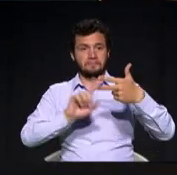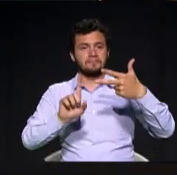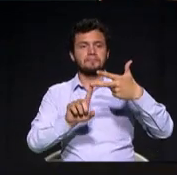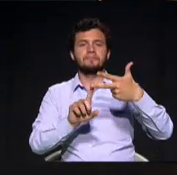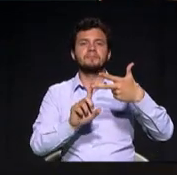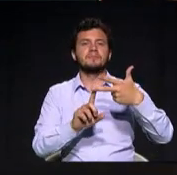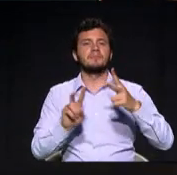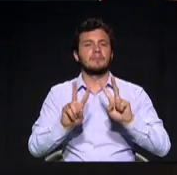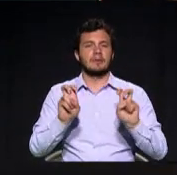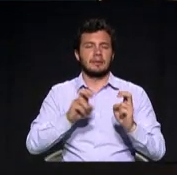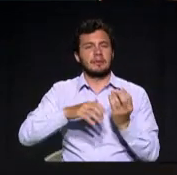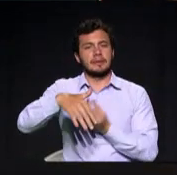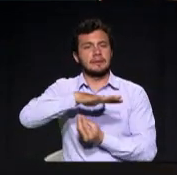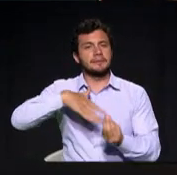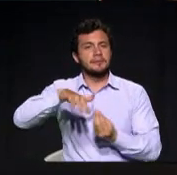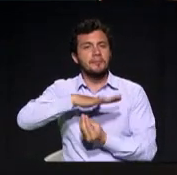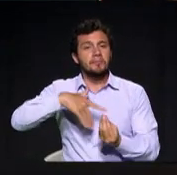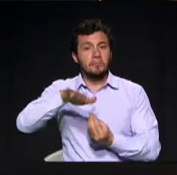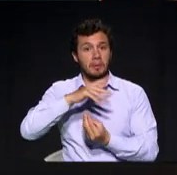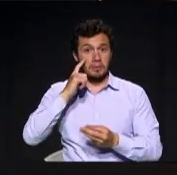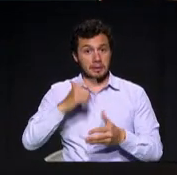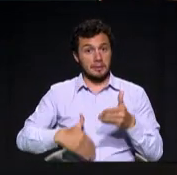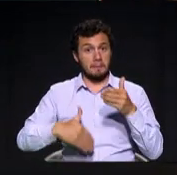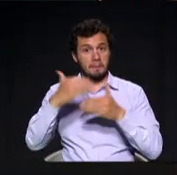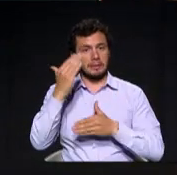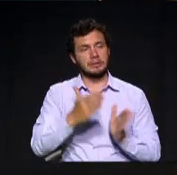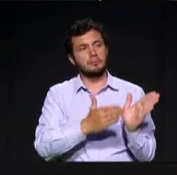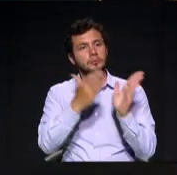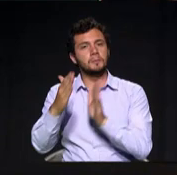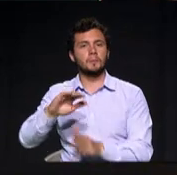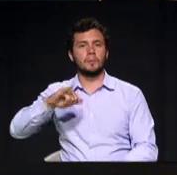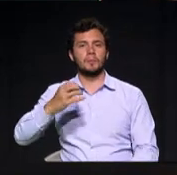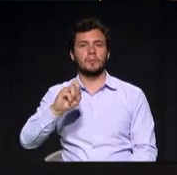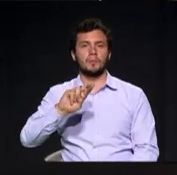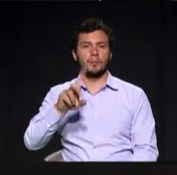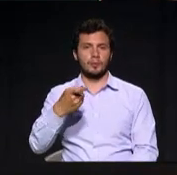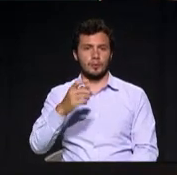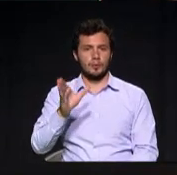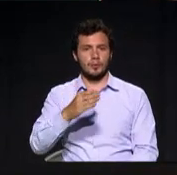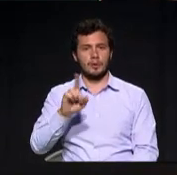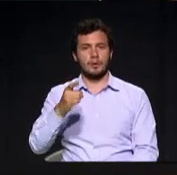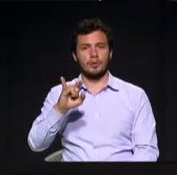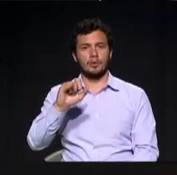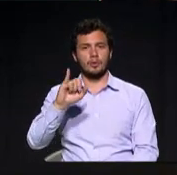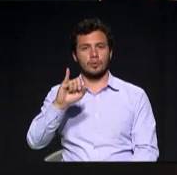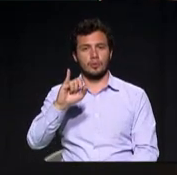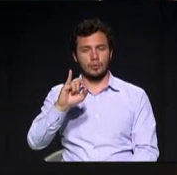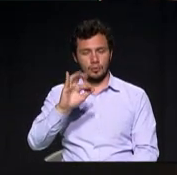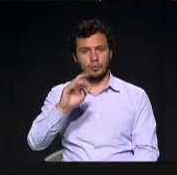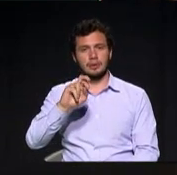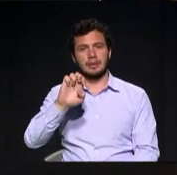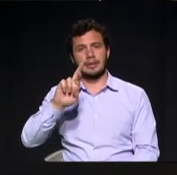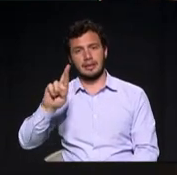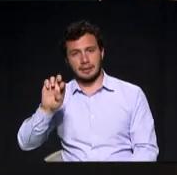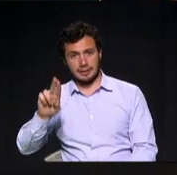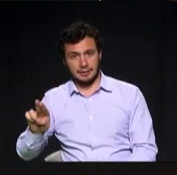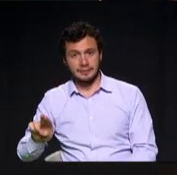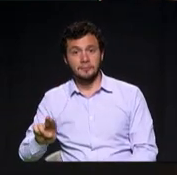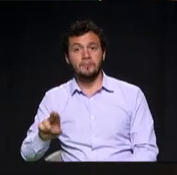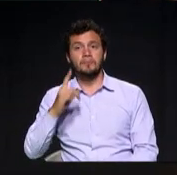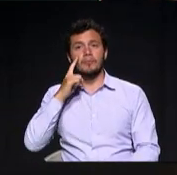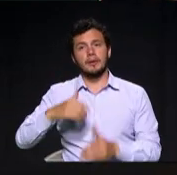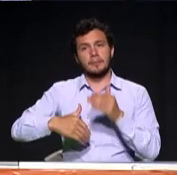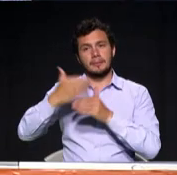medio ambiente y comenzamos por el candidato jorge gutiérrez hay dos períodos del año marzo abril y octubre en donde